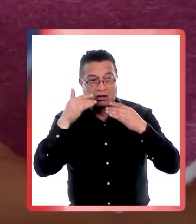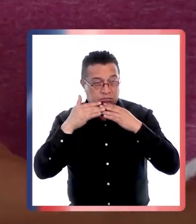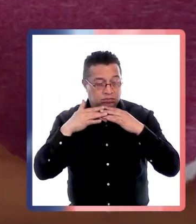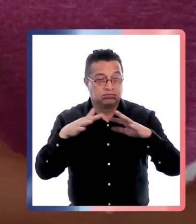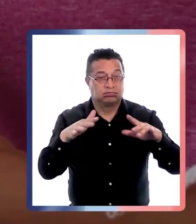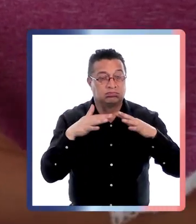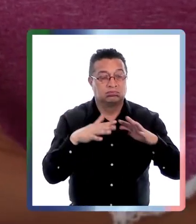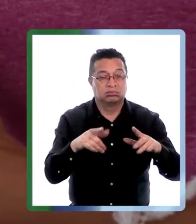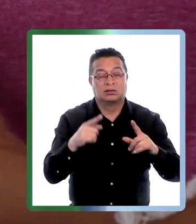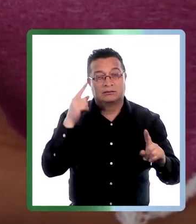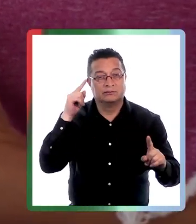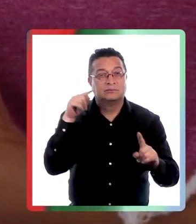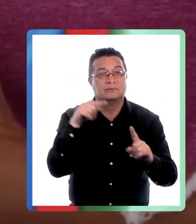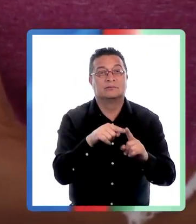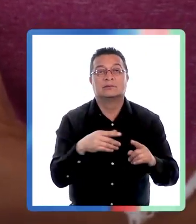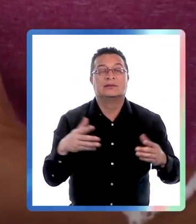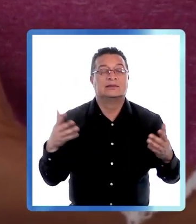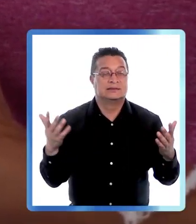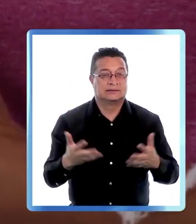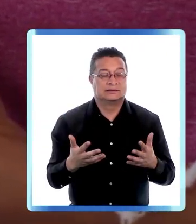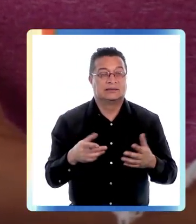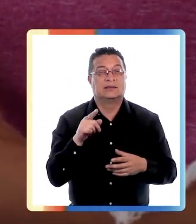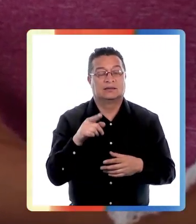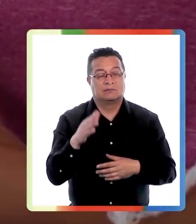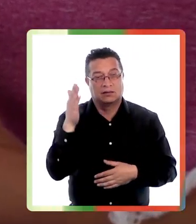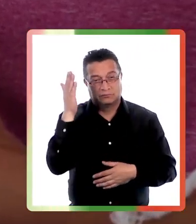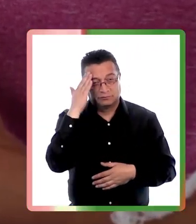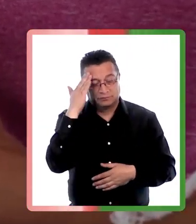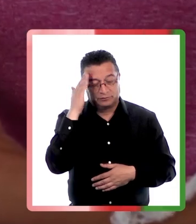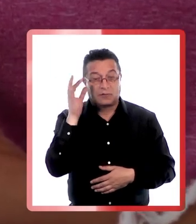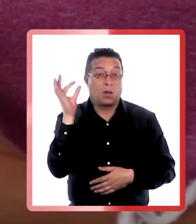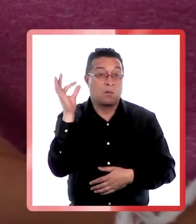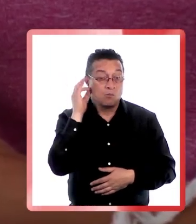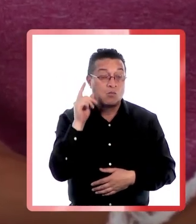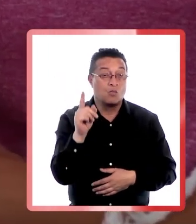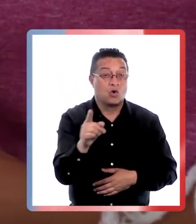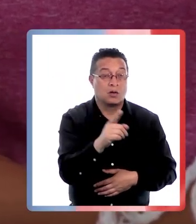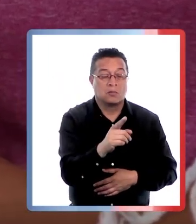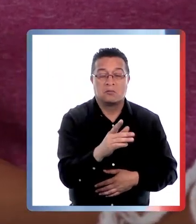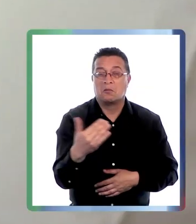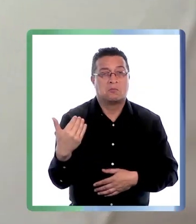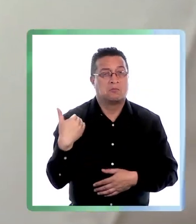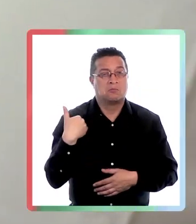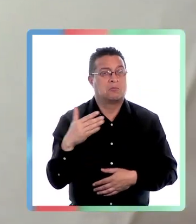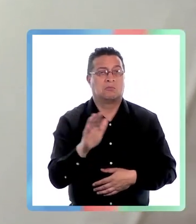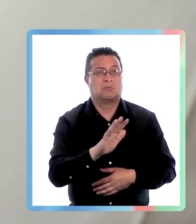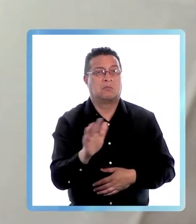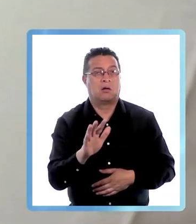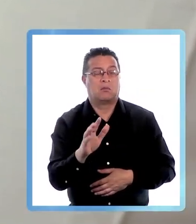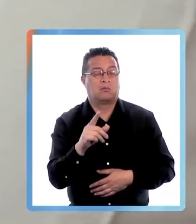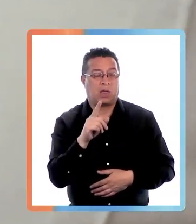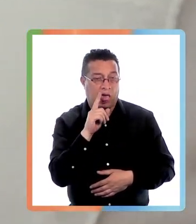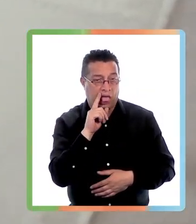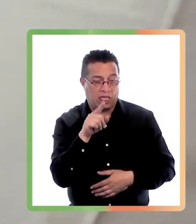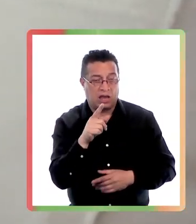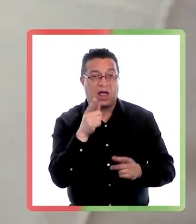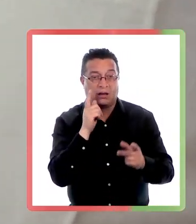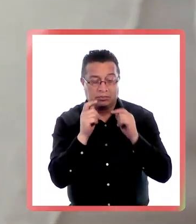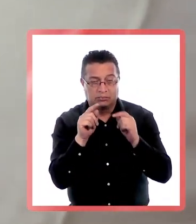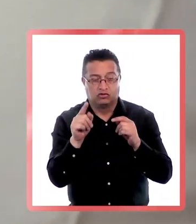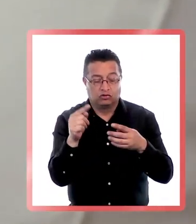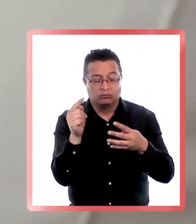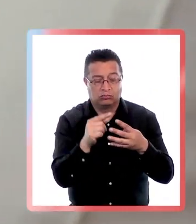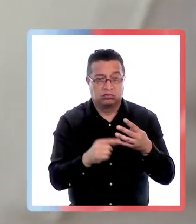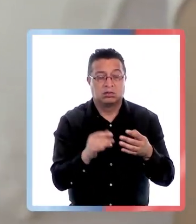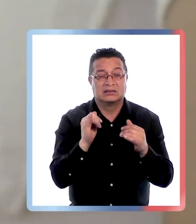concientización, el foco tiene que estar en recordarle a las mujeres que independiente de que tengan factores de